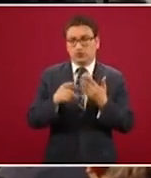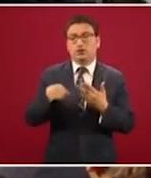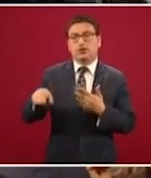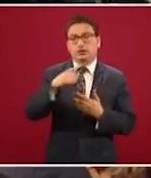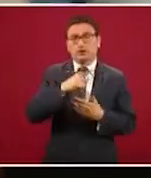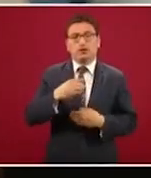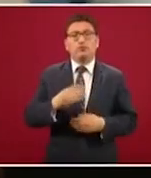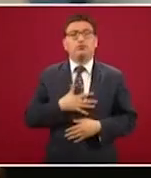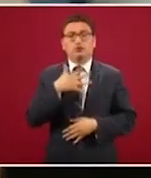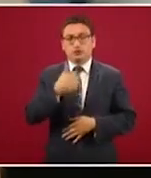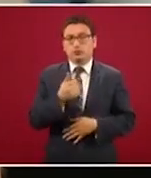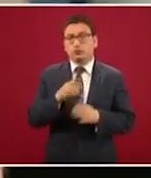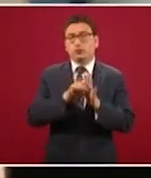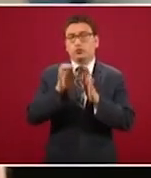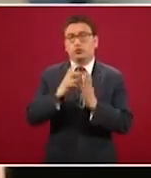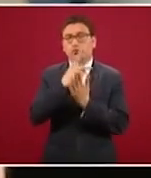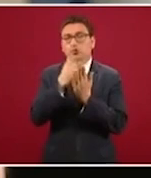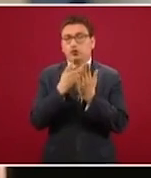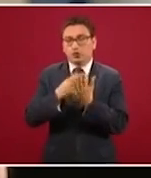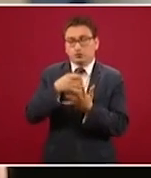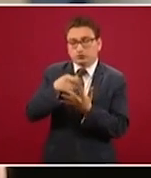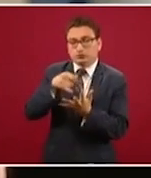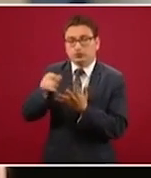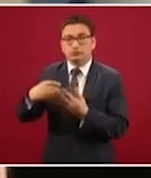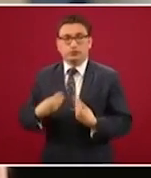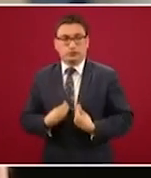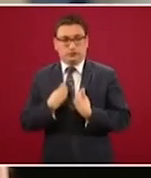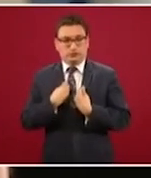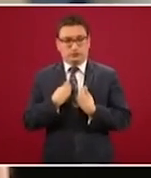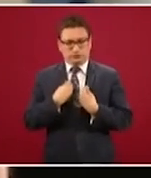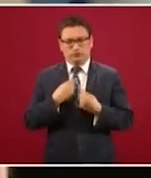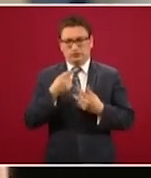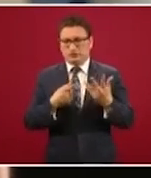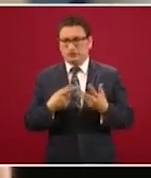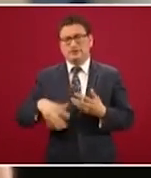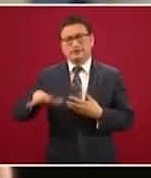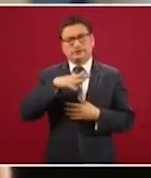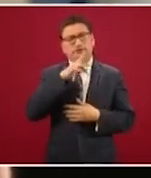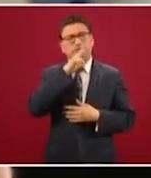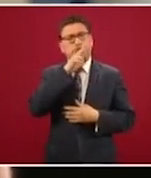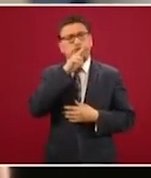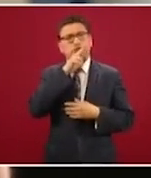Vida es una situación que resulta preocupante en diferentes